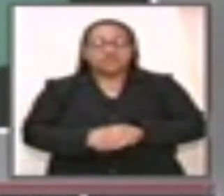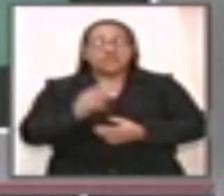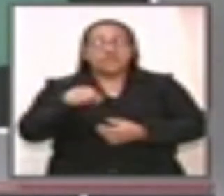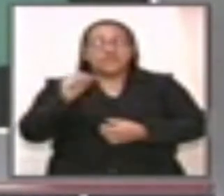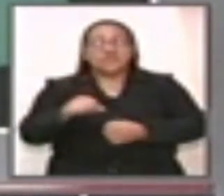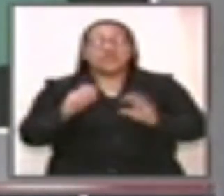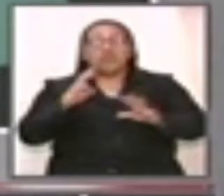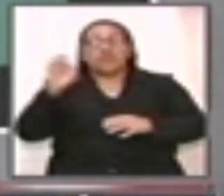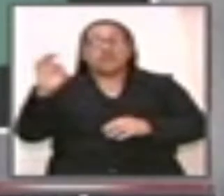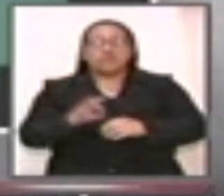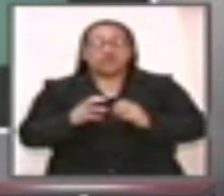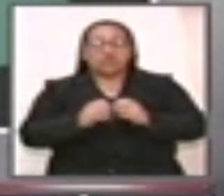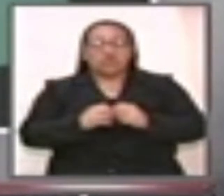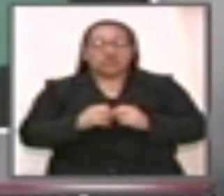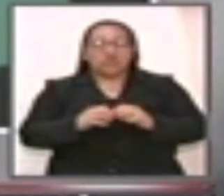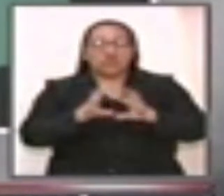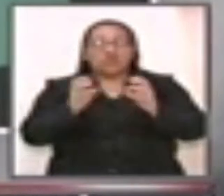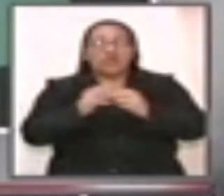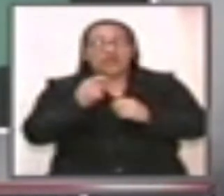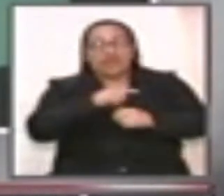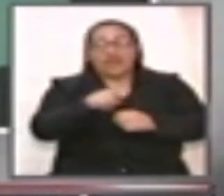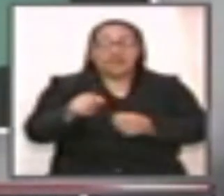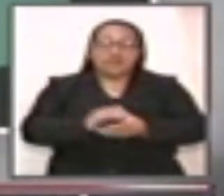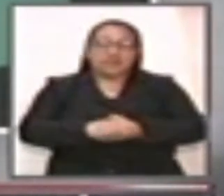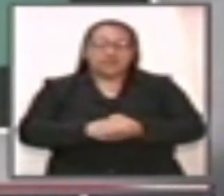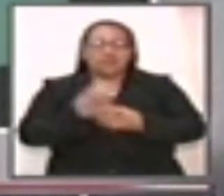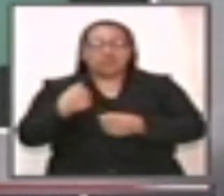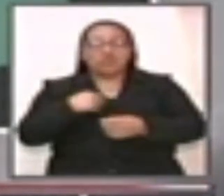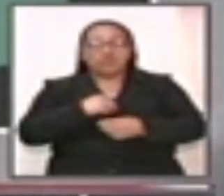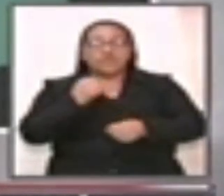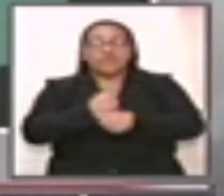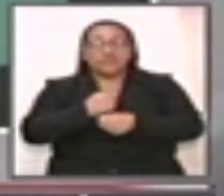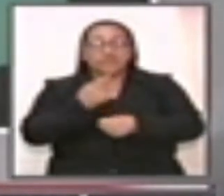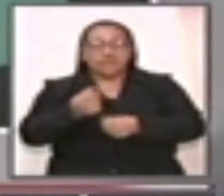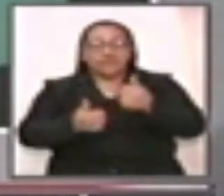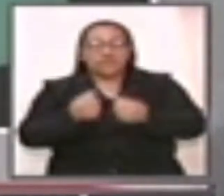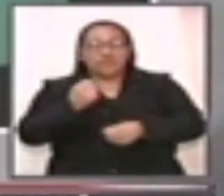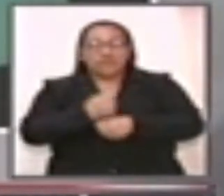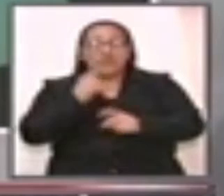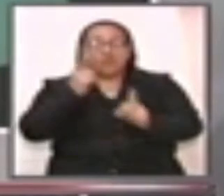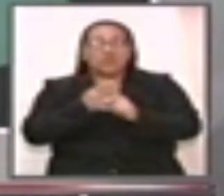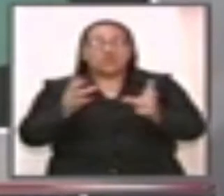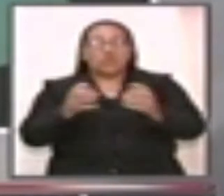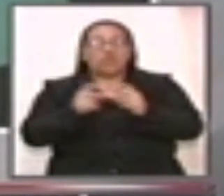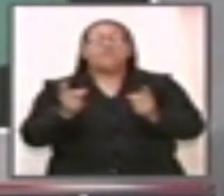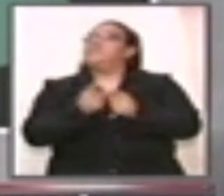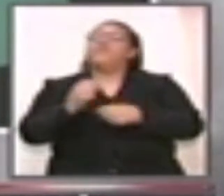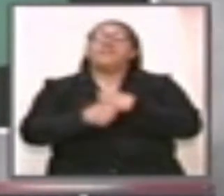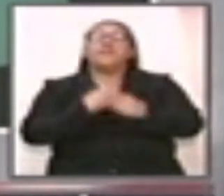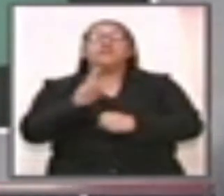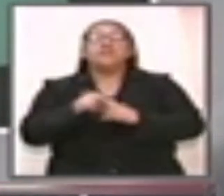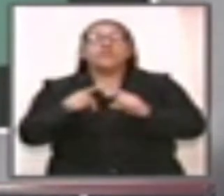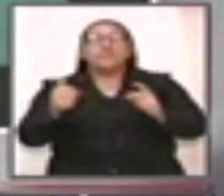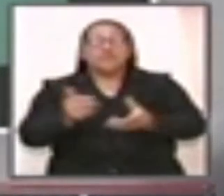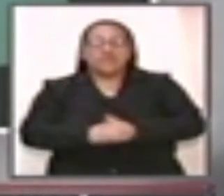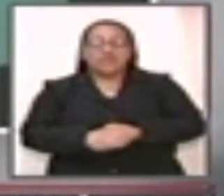el 90% de la totalidad de ellas. ¿Y cómo es que venimos trabajando y cuáles son estas metas concretas para el año